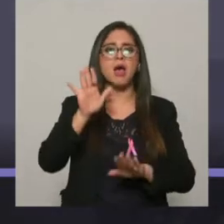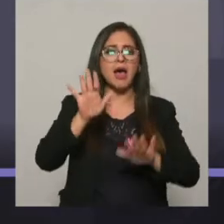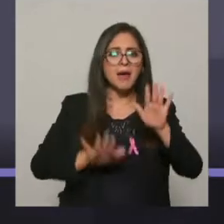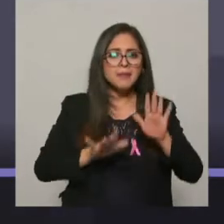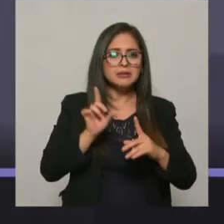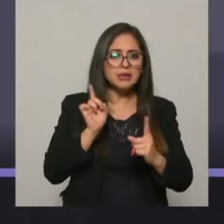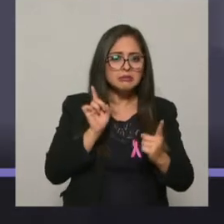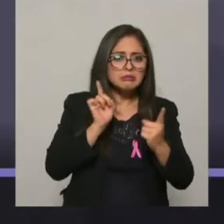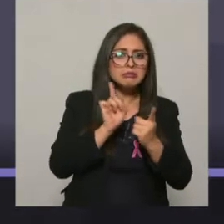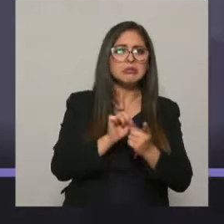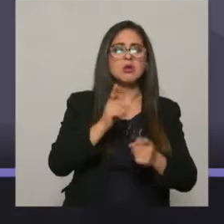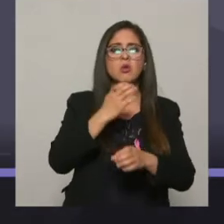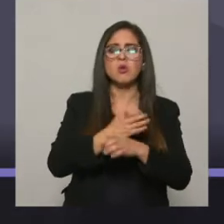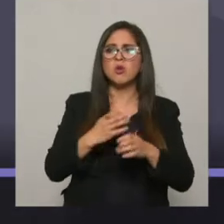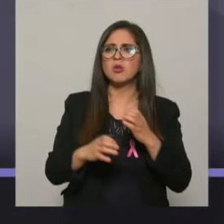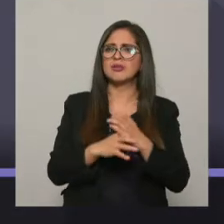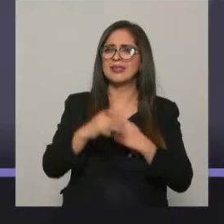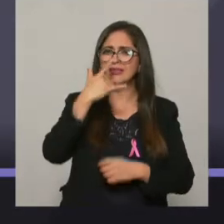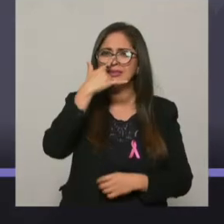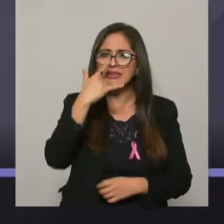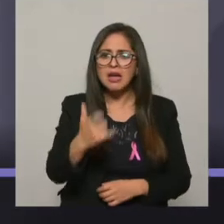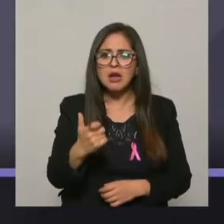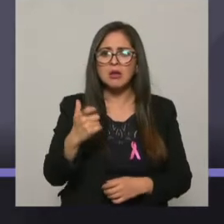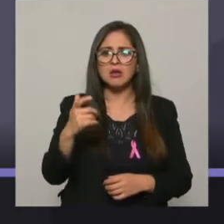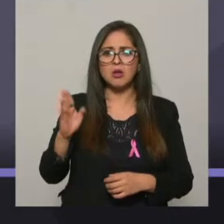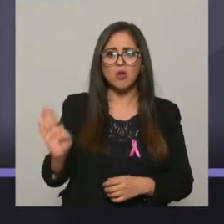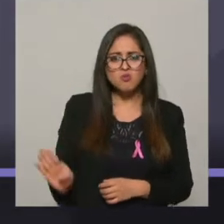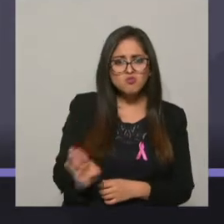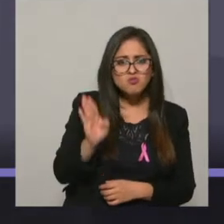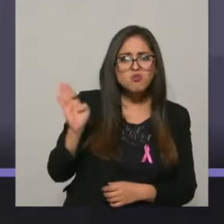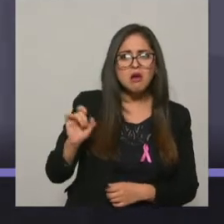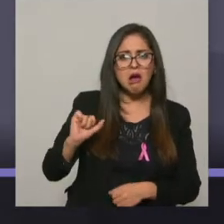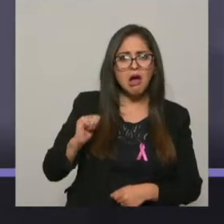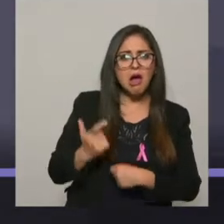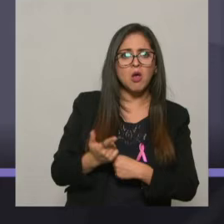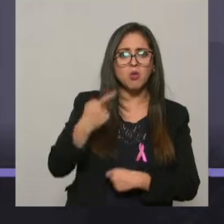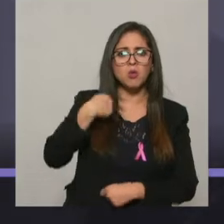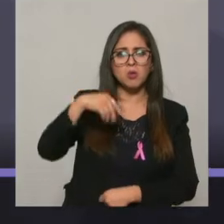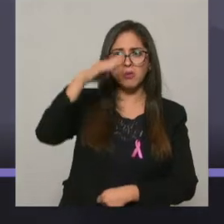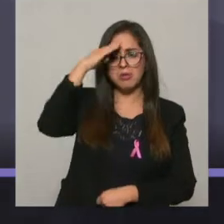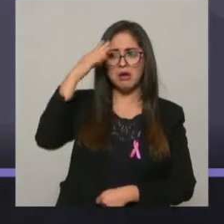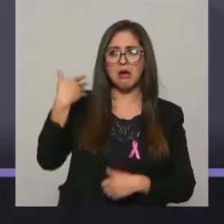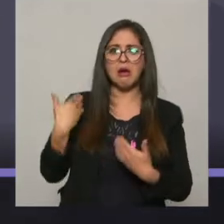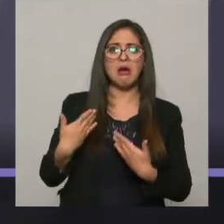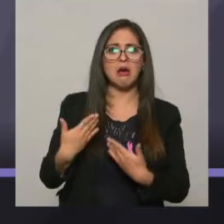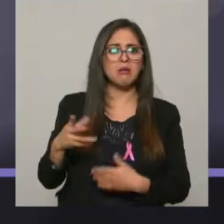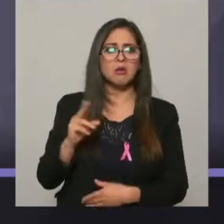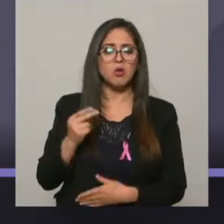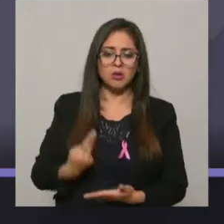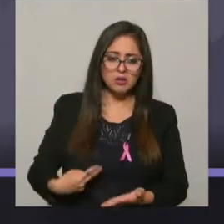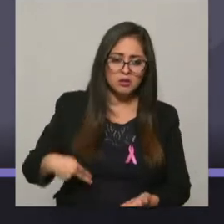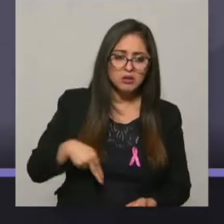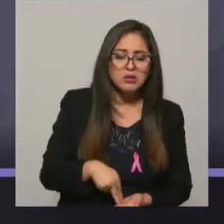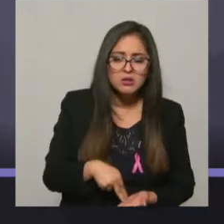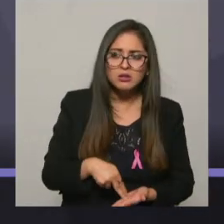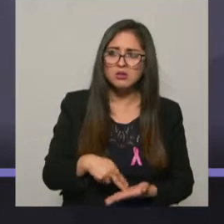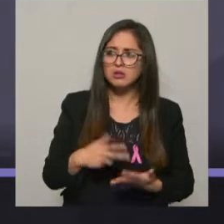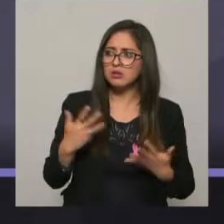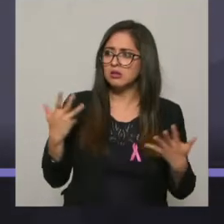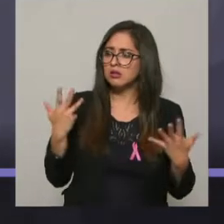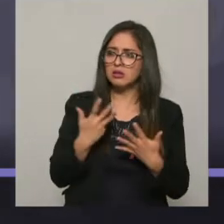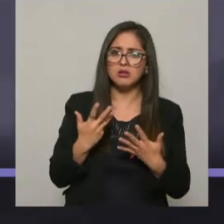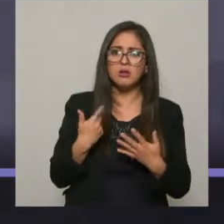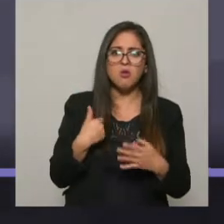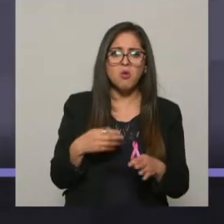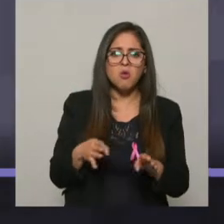de pronto nos superan, como puede ser algo sobrenatural, pues no es lo más sencillo, ¿no? Y encontrarte ahí y decir, ¿cómo voy